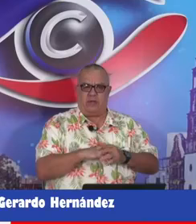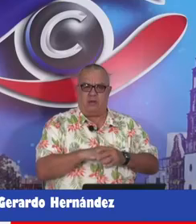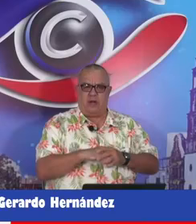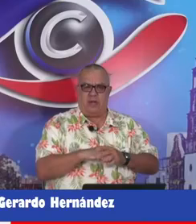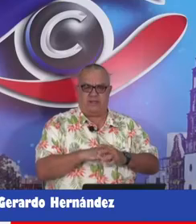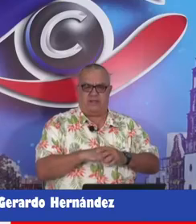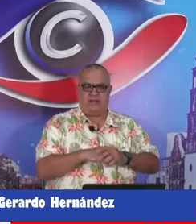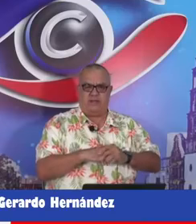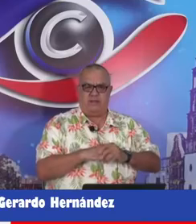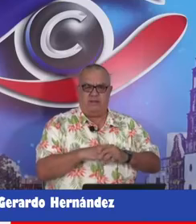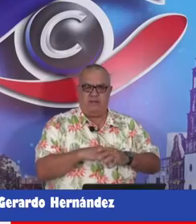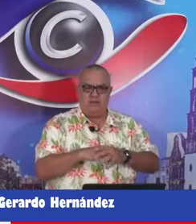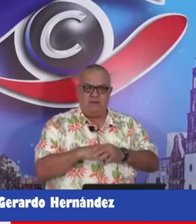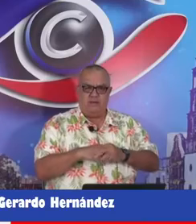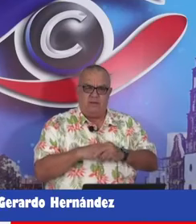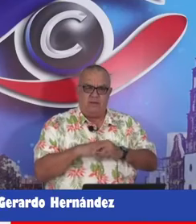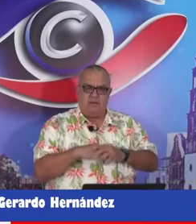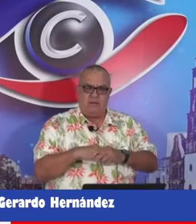por naturaleza,